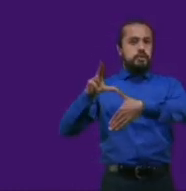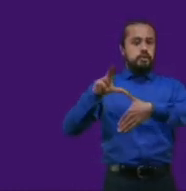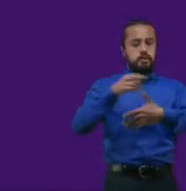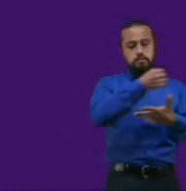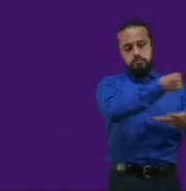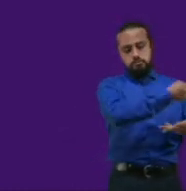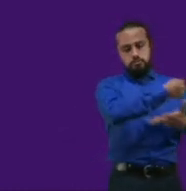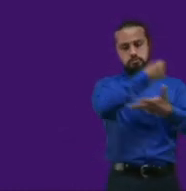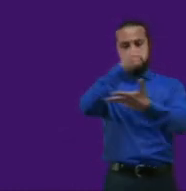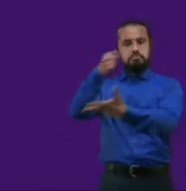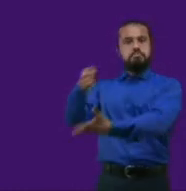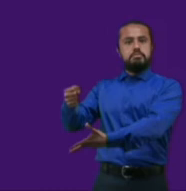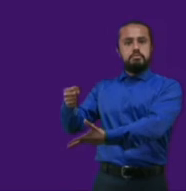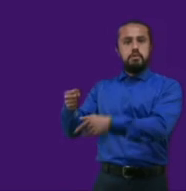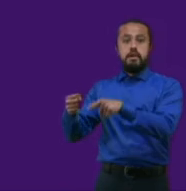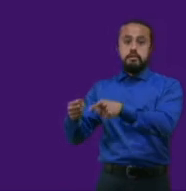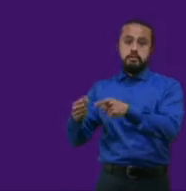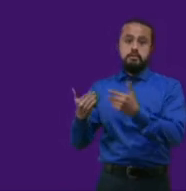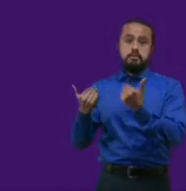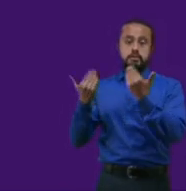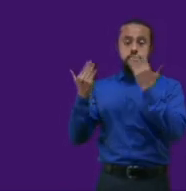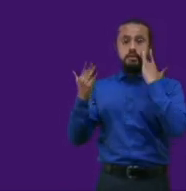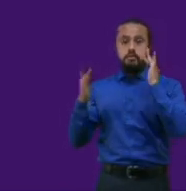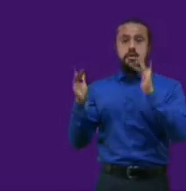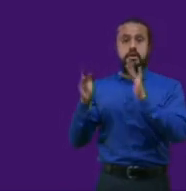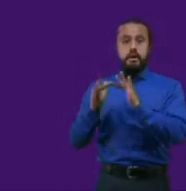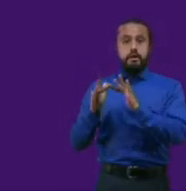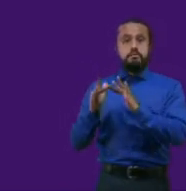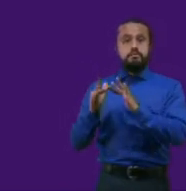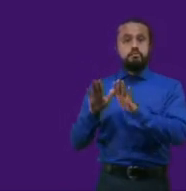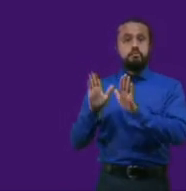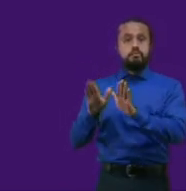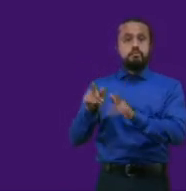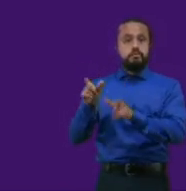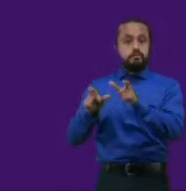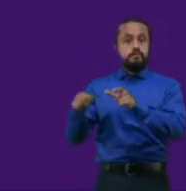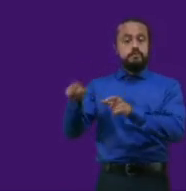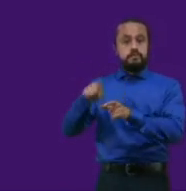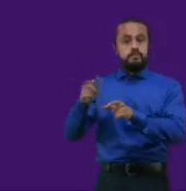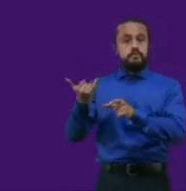región. Ese tipo son los ideales, obviamente, para los que ya estén más avanzados.